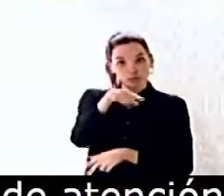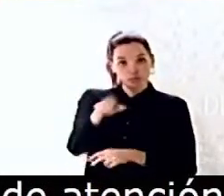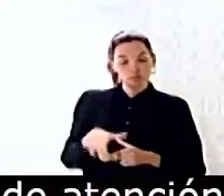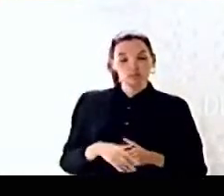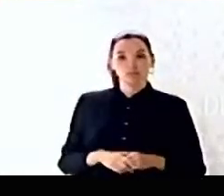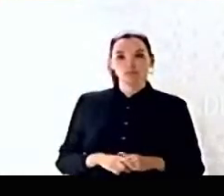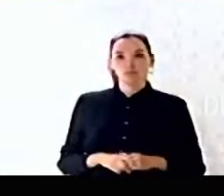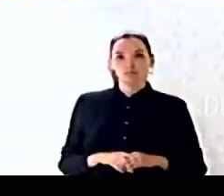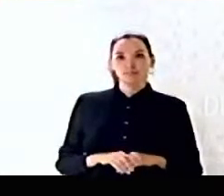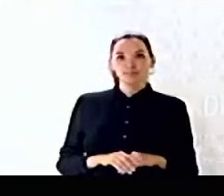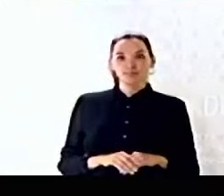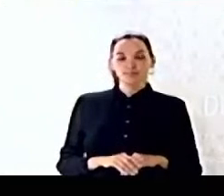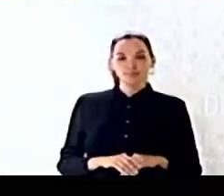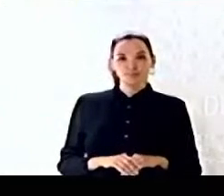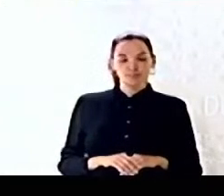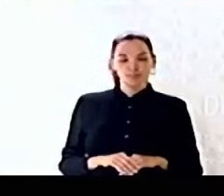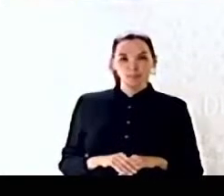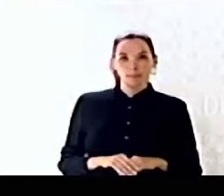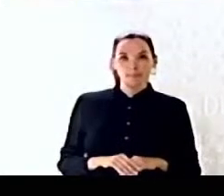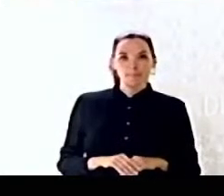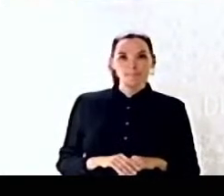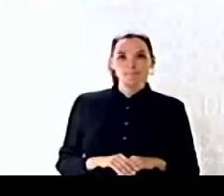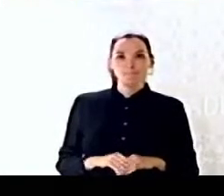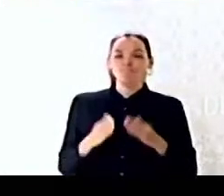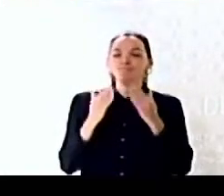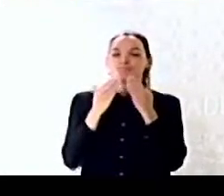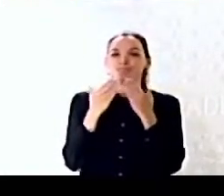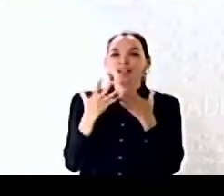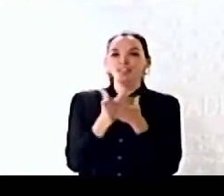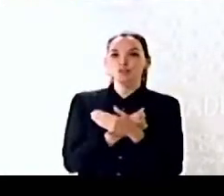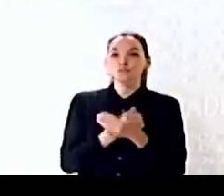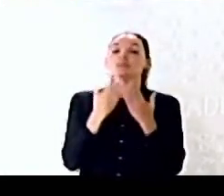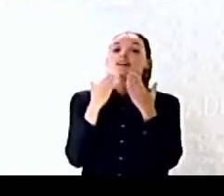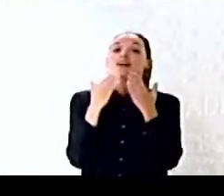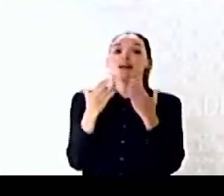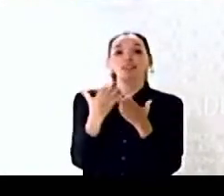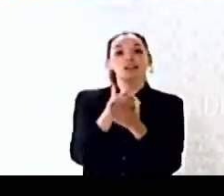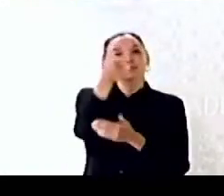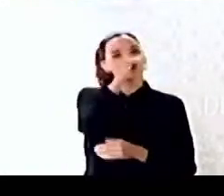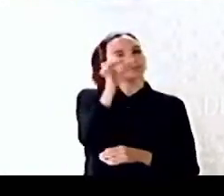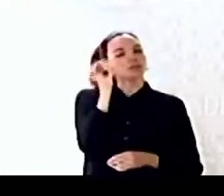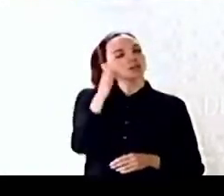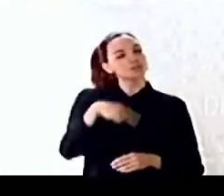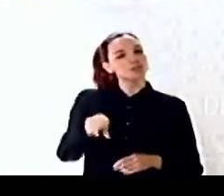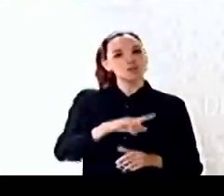Pues muchas gracias a todos. Muchísimas gracias a todos y a todos.